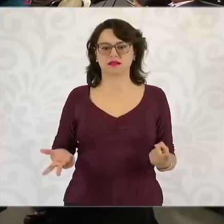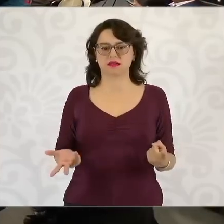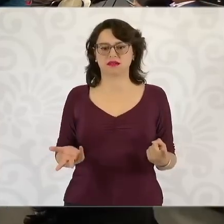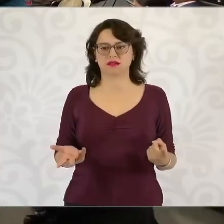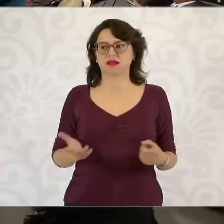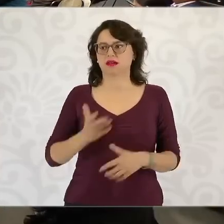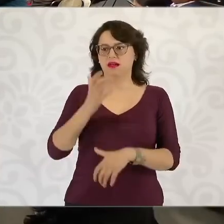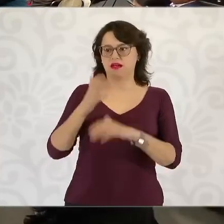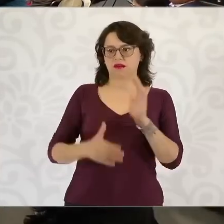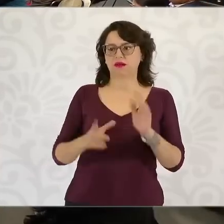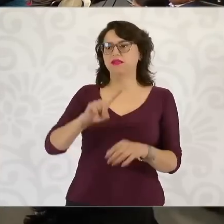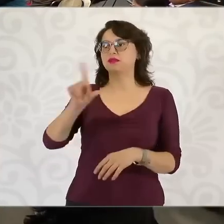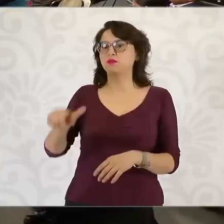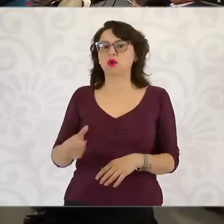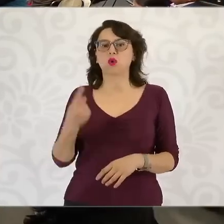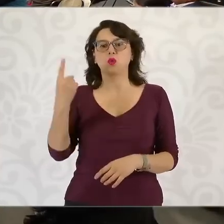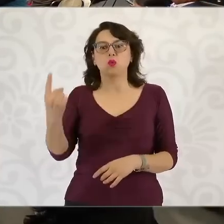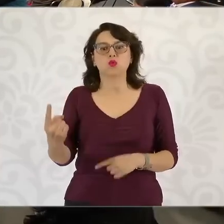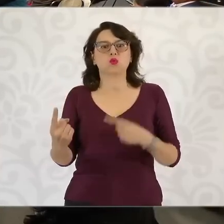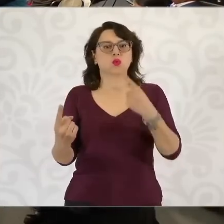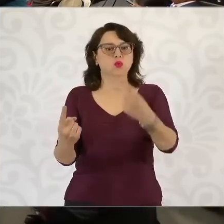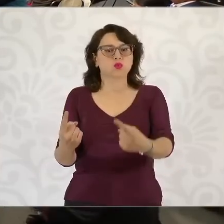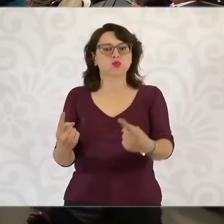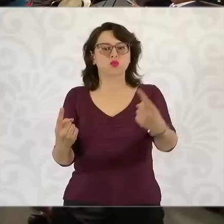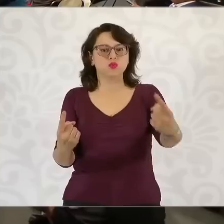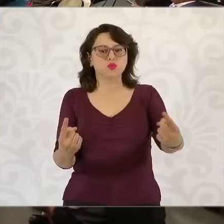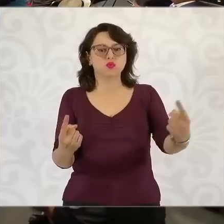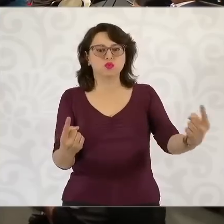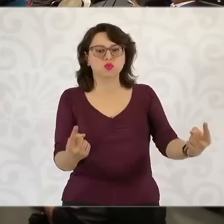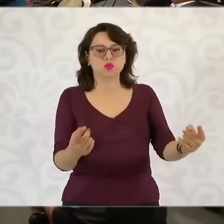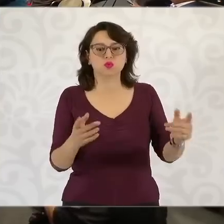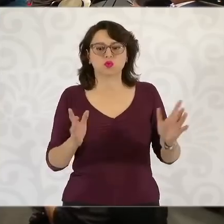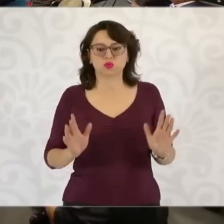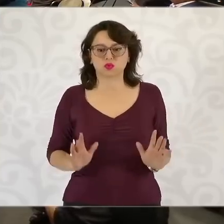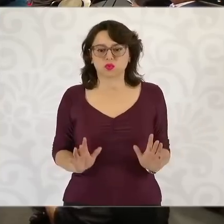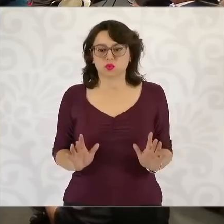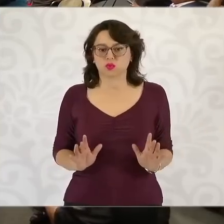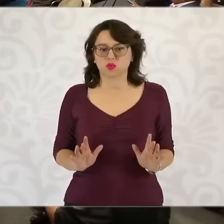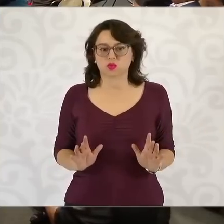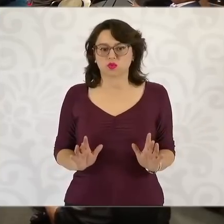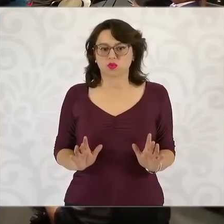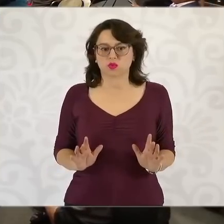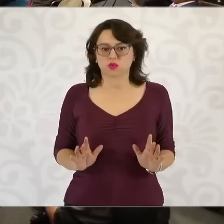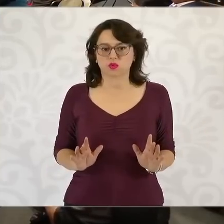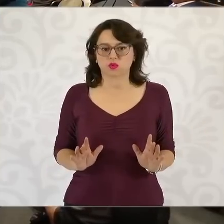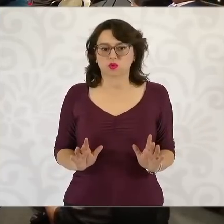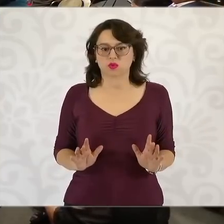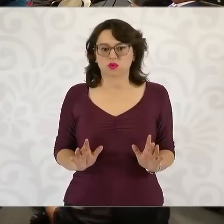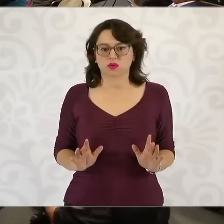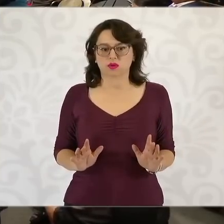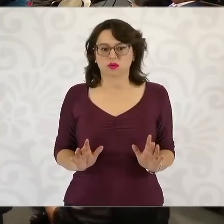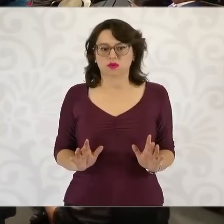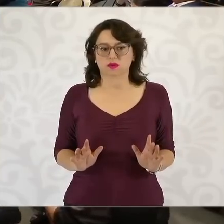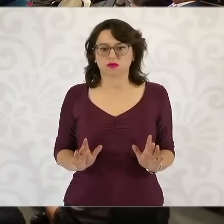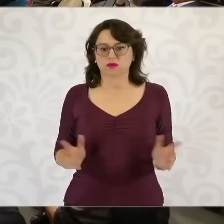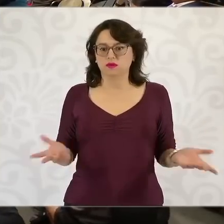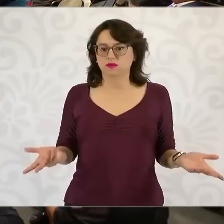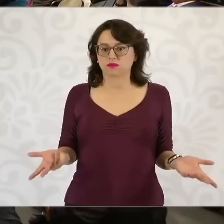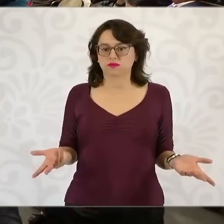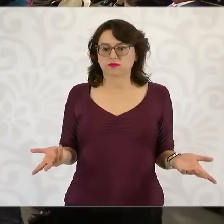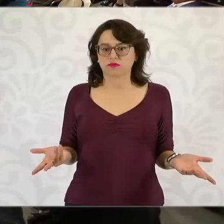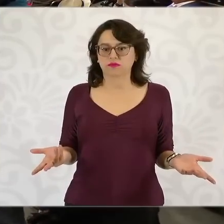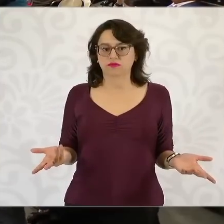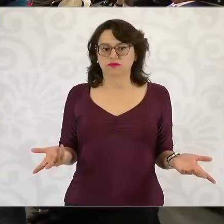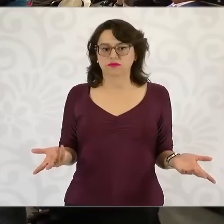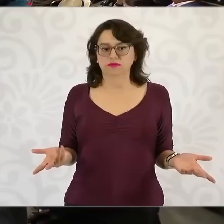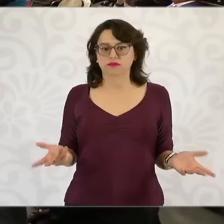termina y vamos uno por uno? Sí, por favor. Vamos, Bueno, yo sobre el tema ya está terminado. Entonces, Perfecto. Adelante. Entonces, a ver,